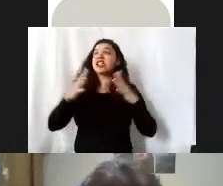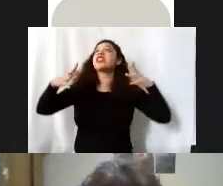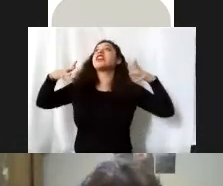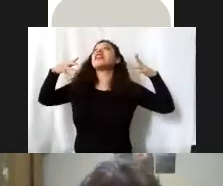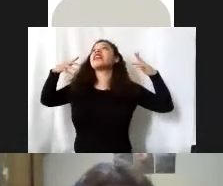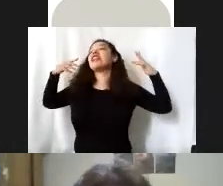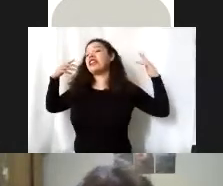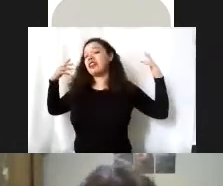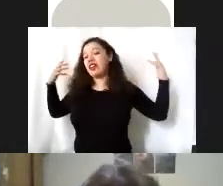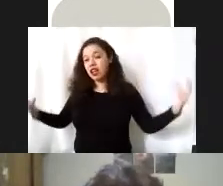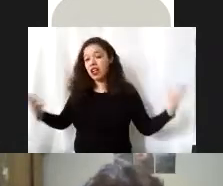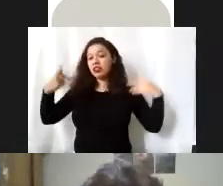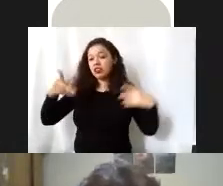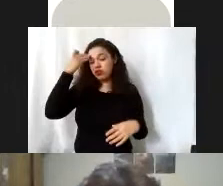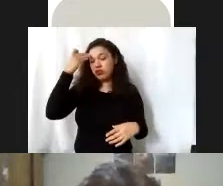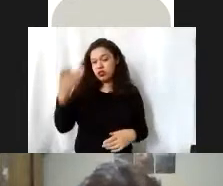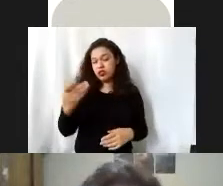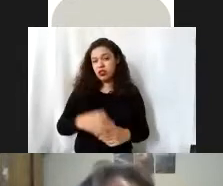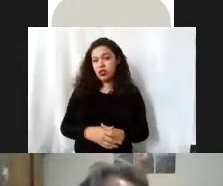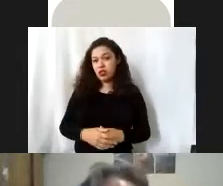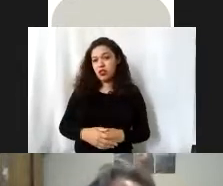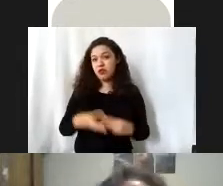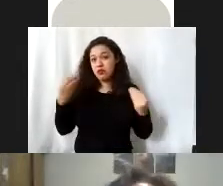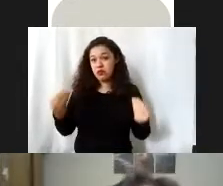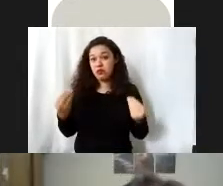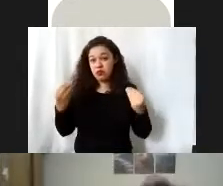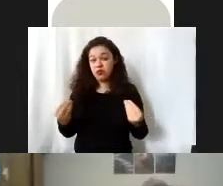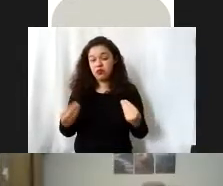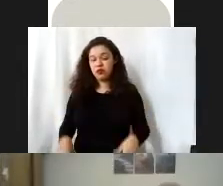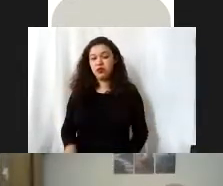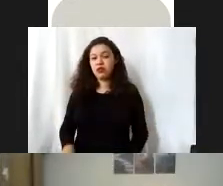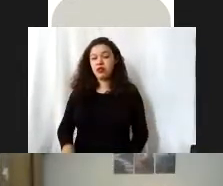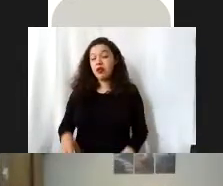su época pues dio como mucho, ¿no? Por decir así, pero en